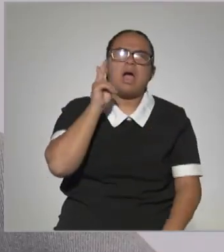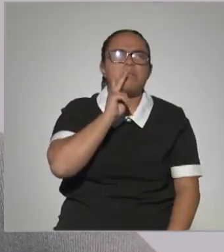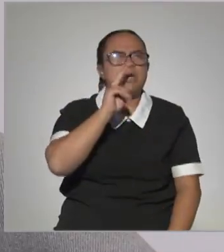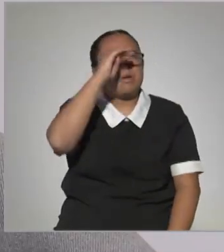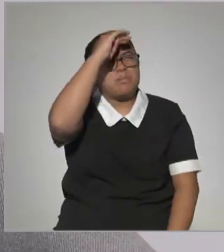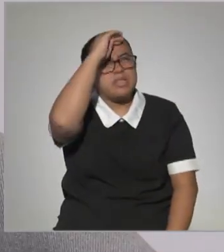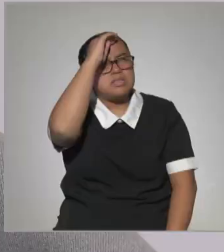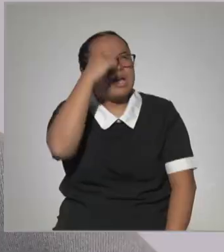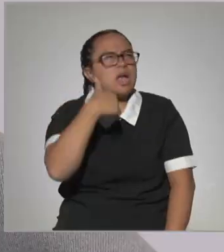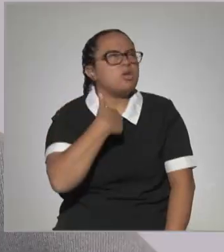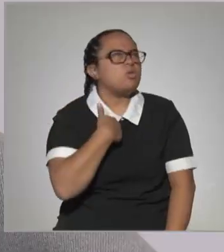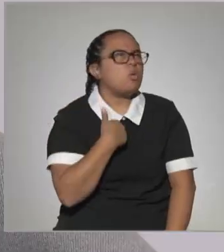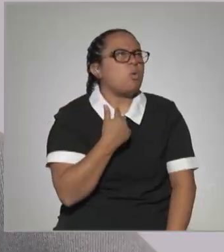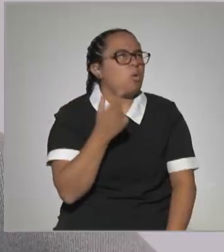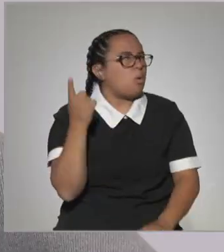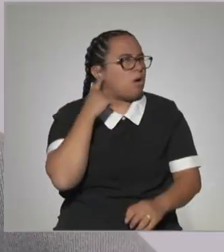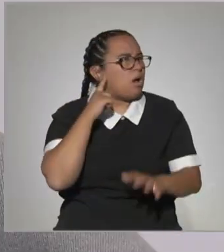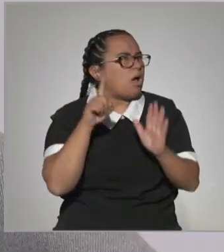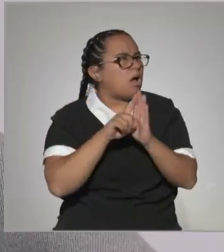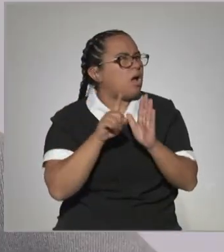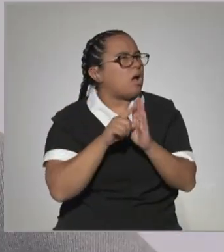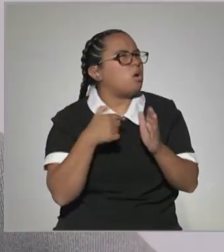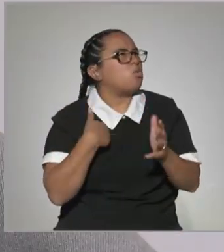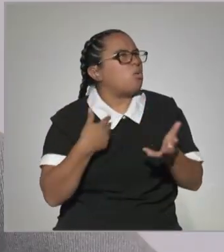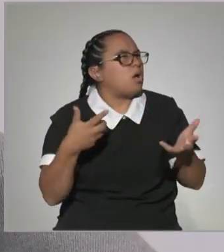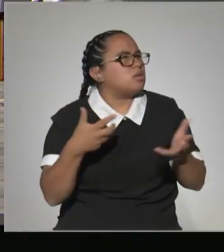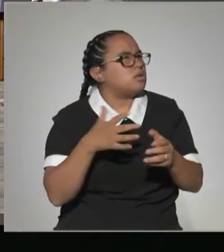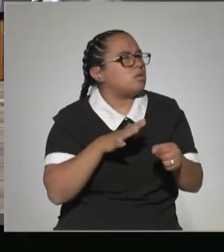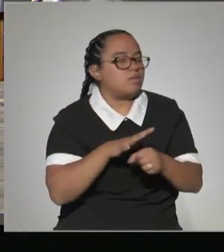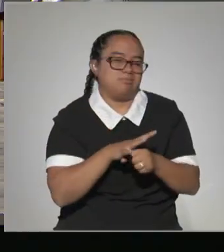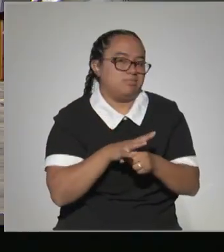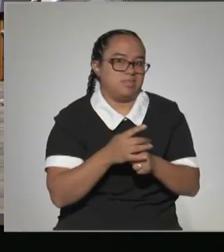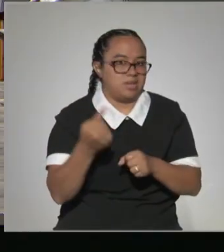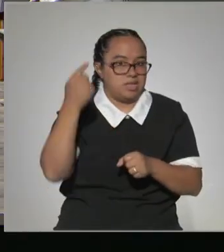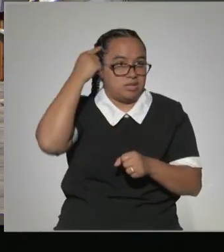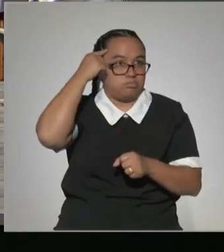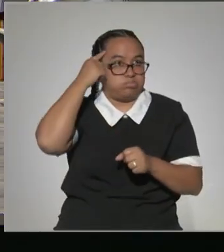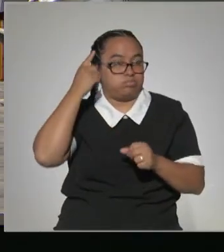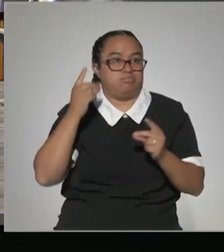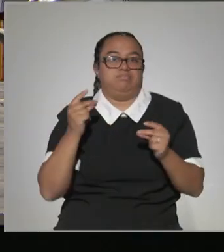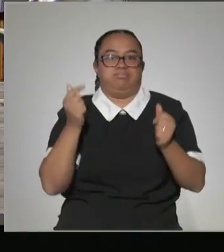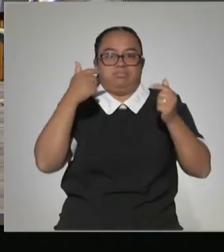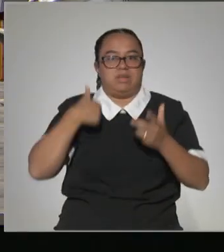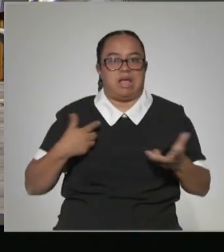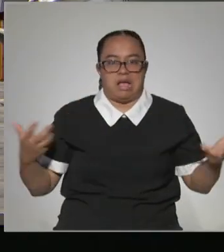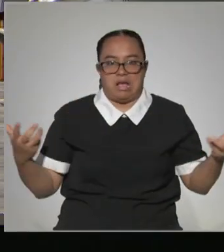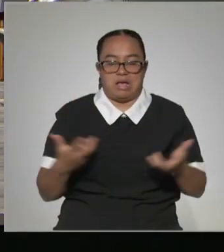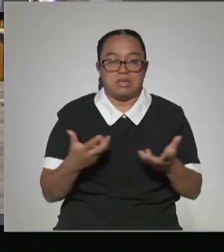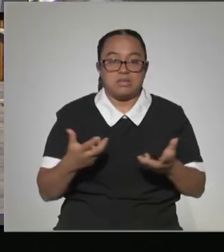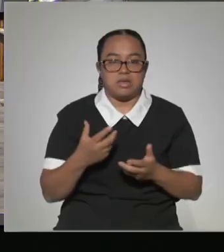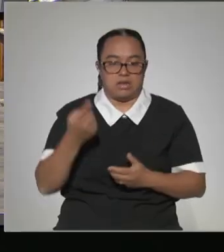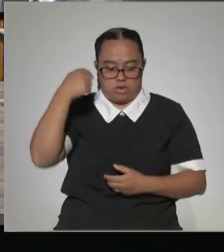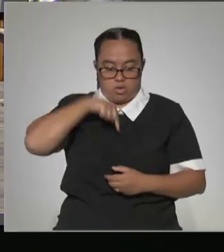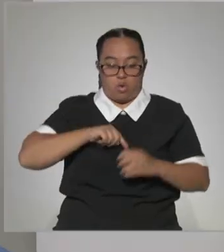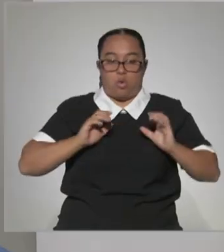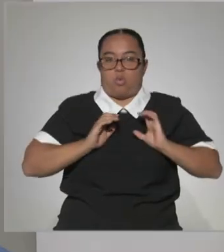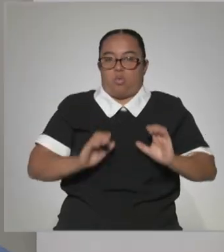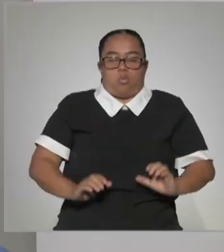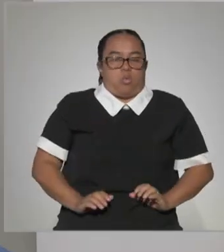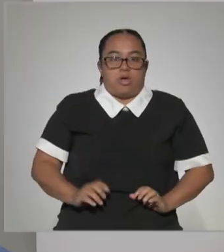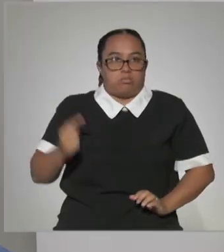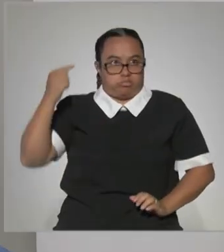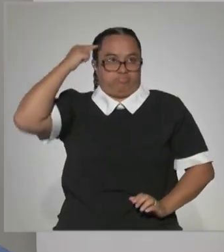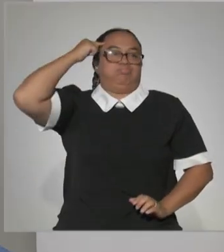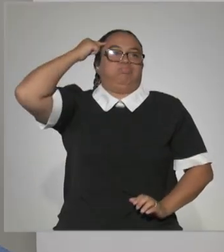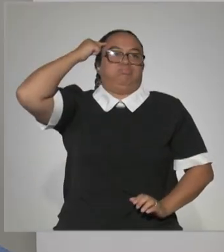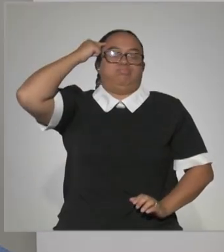demasiado tiempo o a planificarlo, sino es una respuesta inmediata, ¿no? Incluso metabólicamente, fisiológicamente, mi cuerpo se adapta a esa